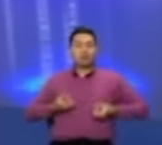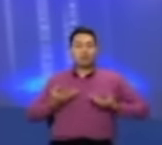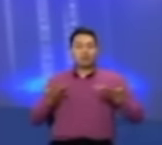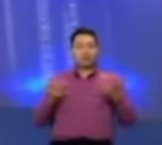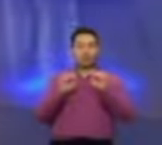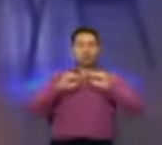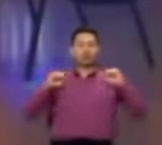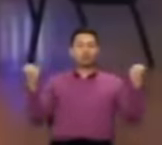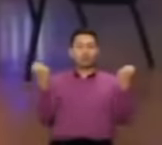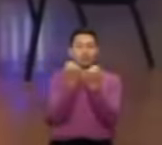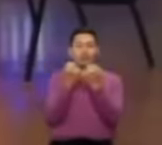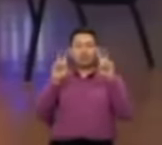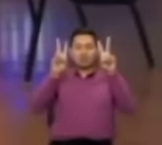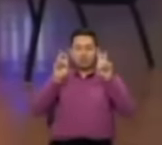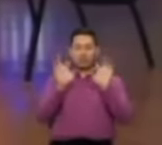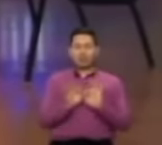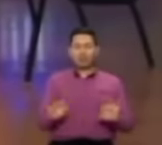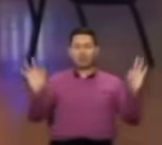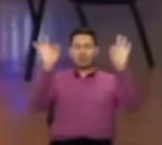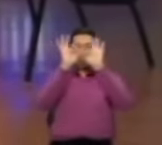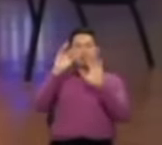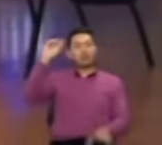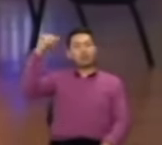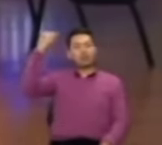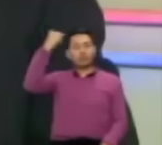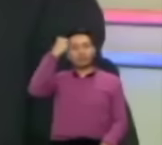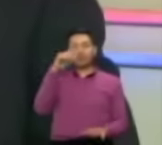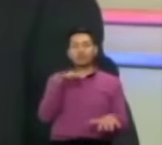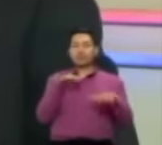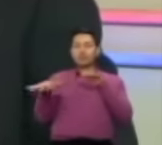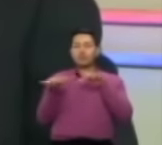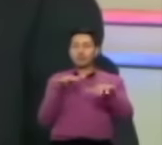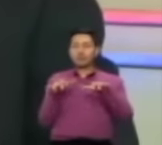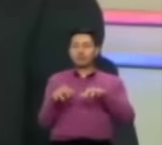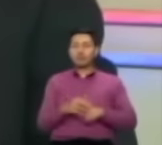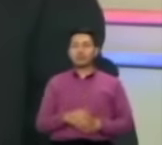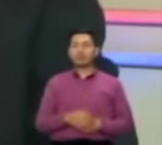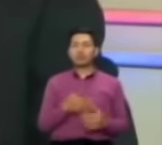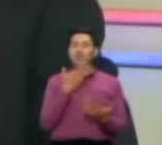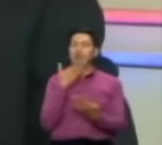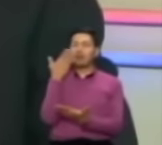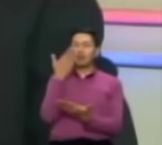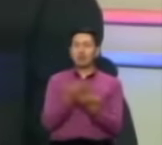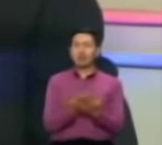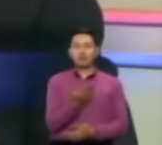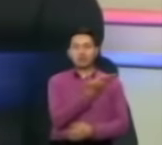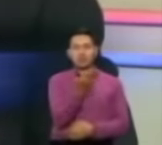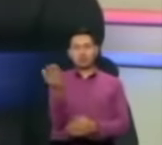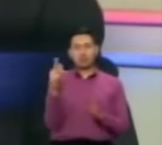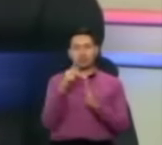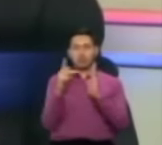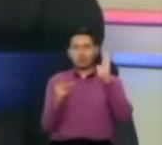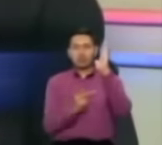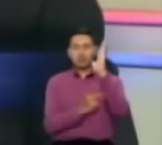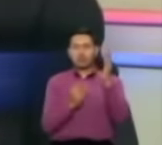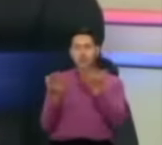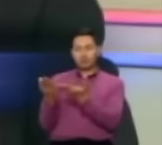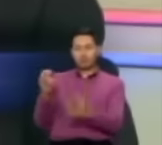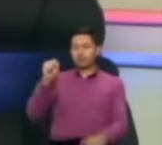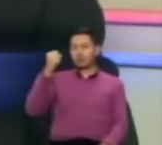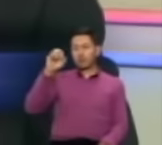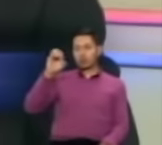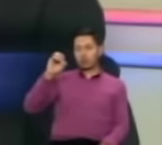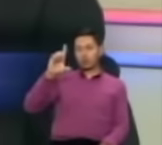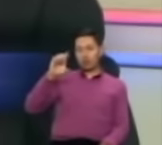fundamentales de la gestión del gobierno. Muchas gracias. Un saludo para ustedes que hacen el programa, lo mismo para Sol, compañera también de este proceso